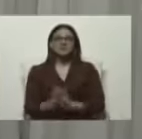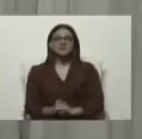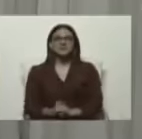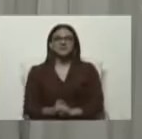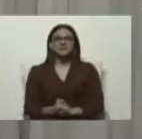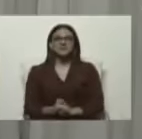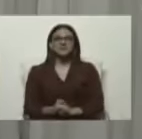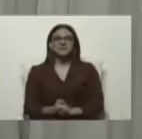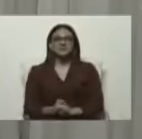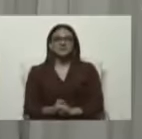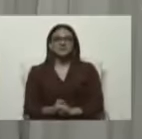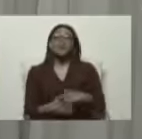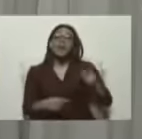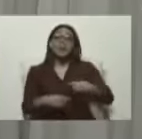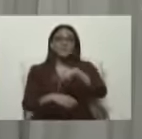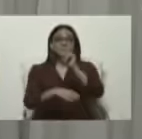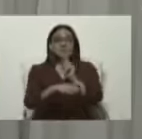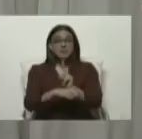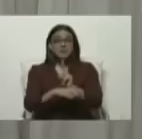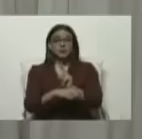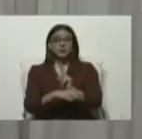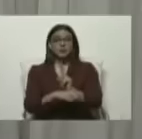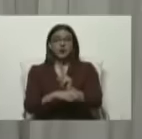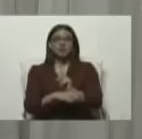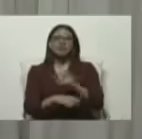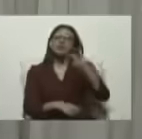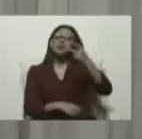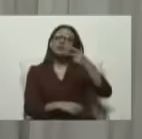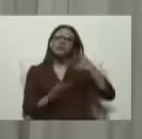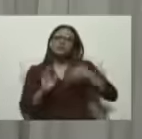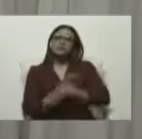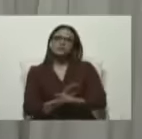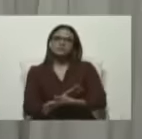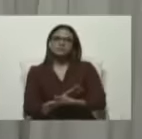En primer lugar eso. En segundo lugar,